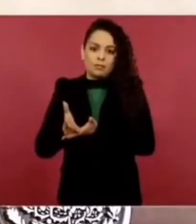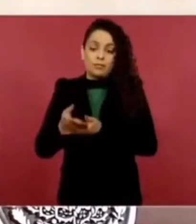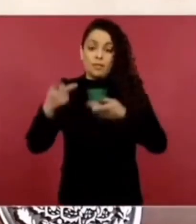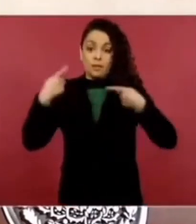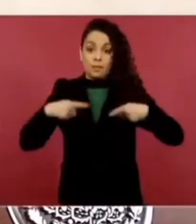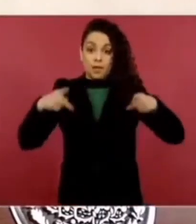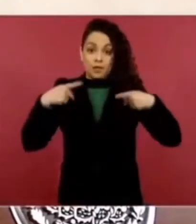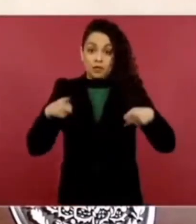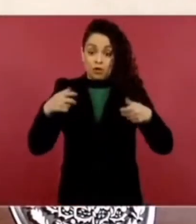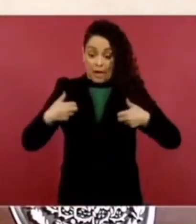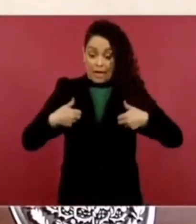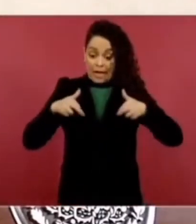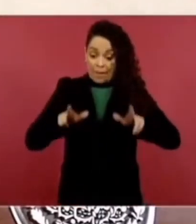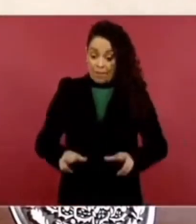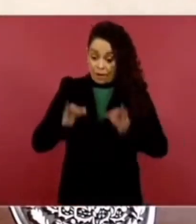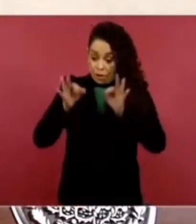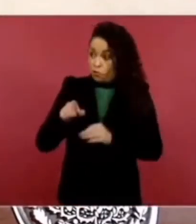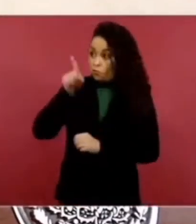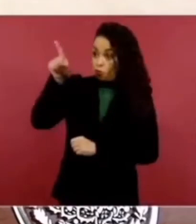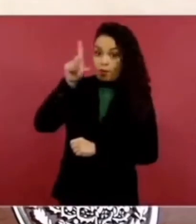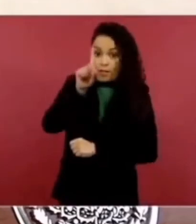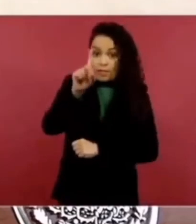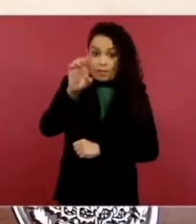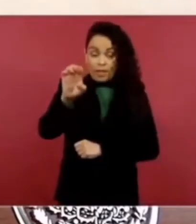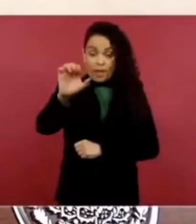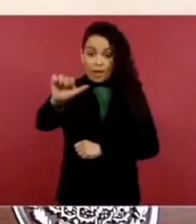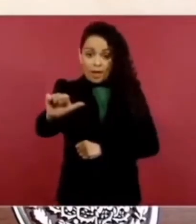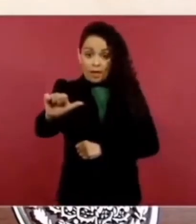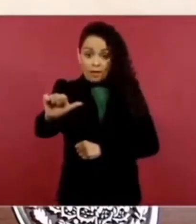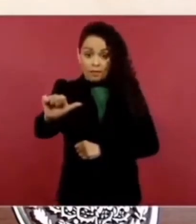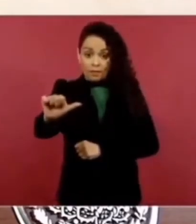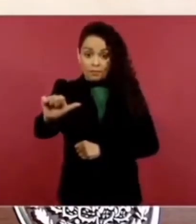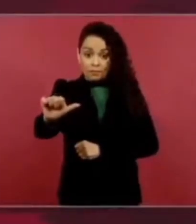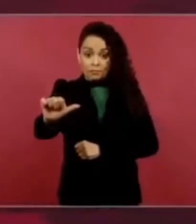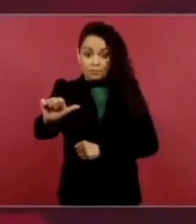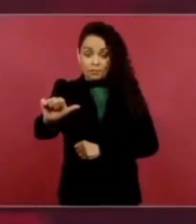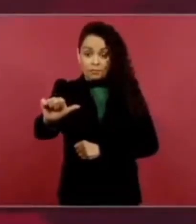representantes, porque están metidos en todos lados,